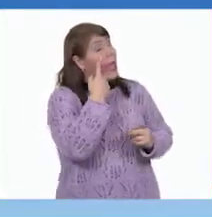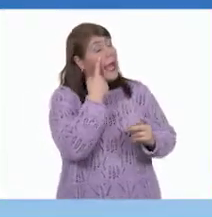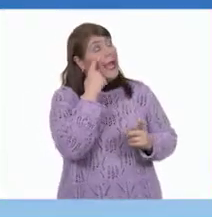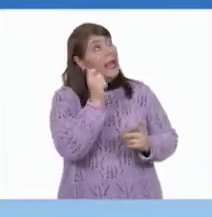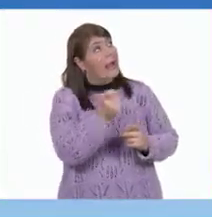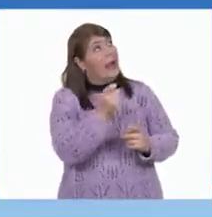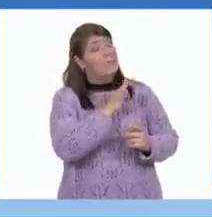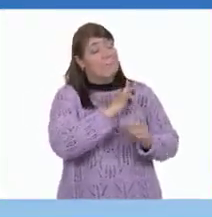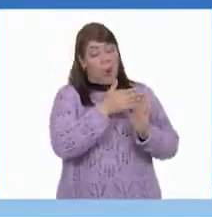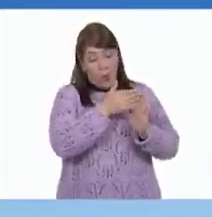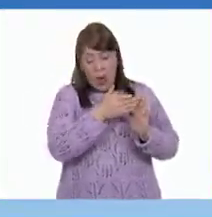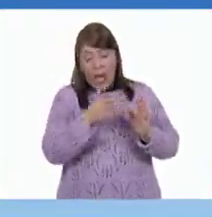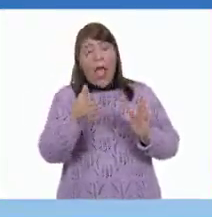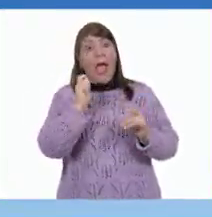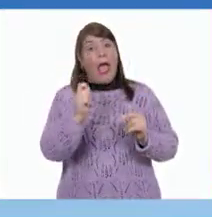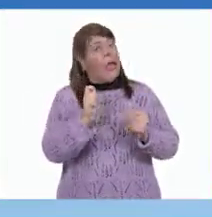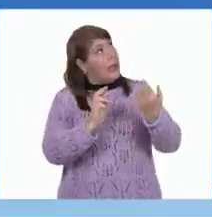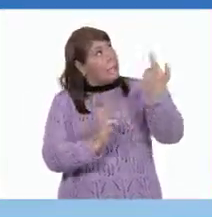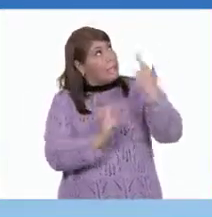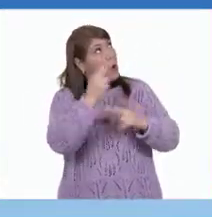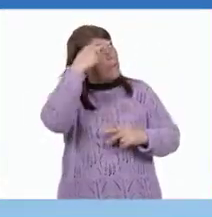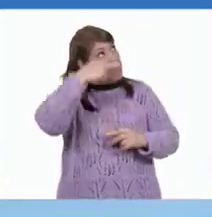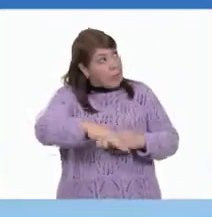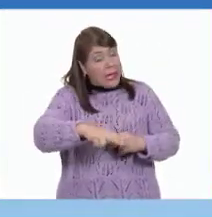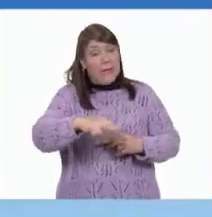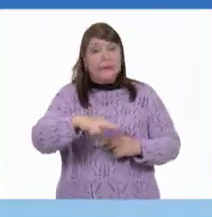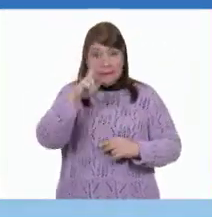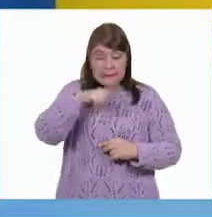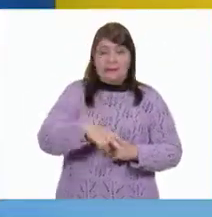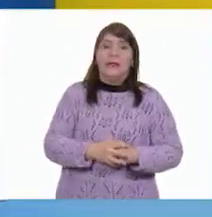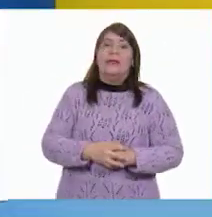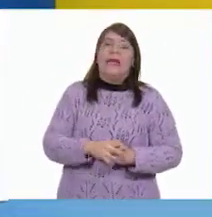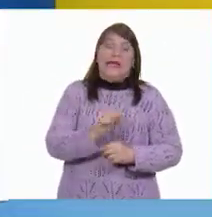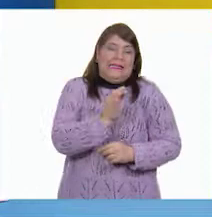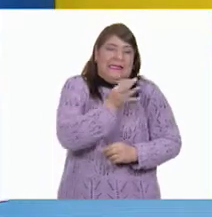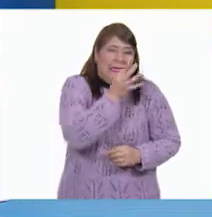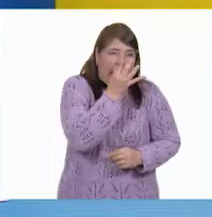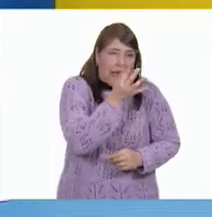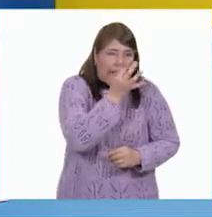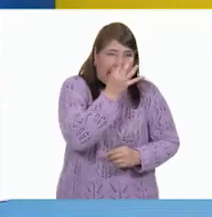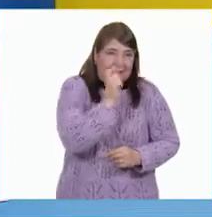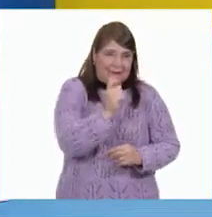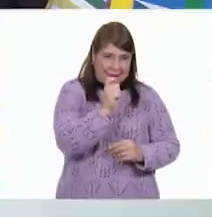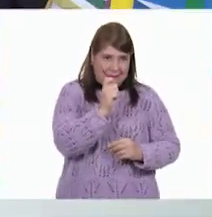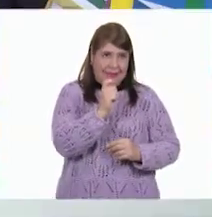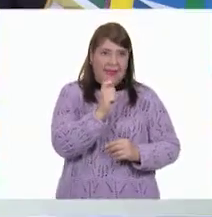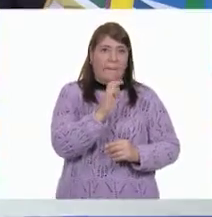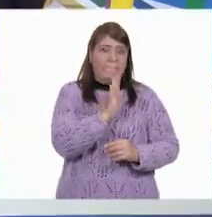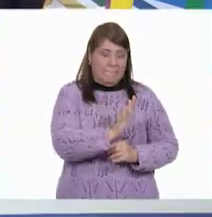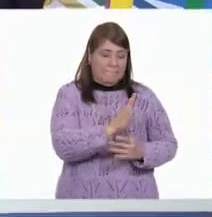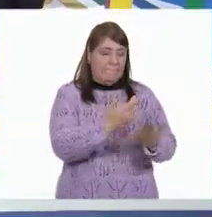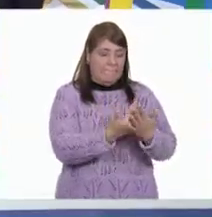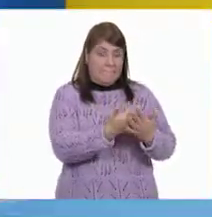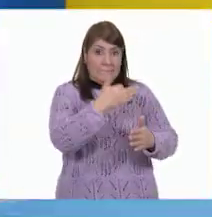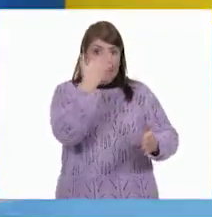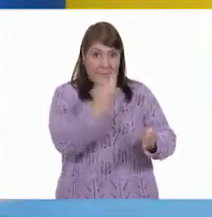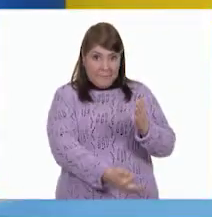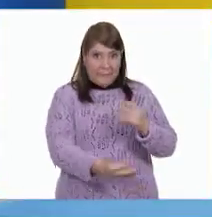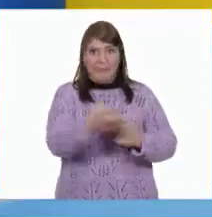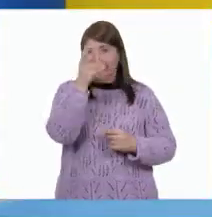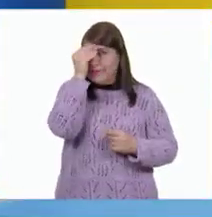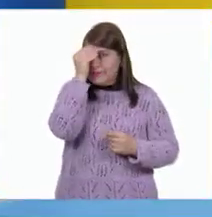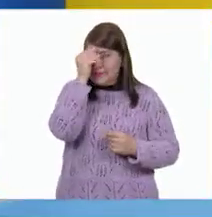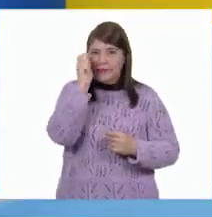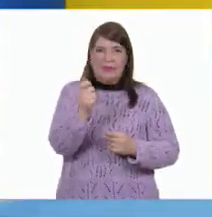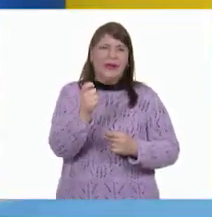la Revolución Mexicana, ¿no? Casi, Ton, ya casi. Todavía nos falta aprender